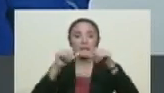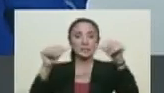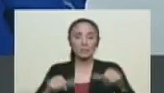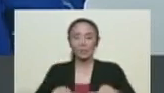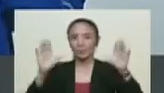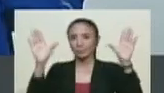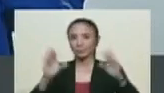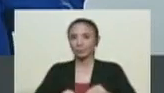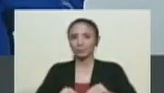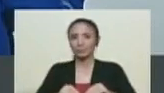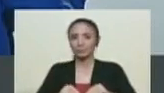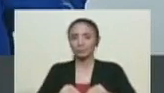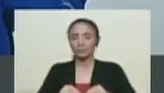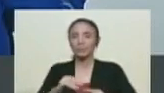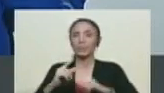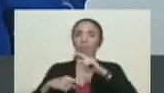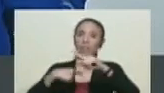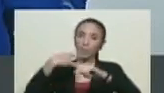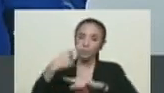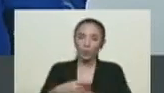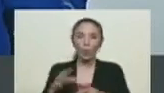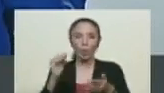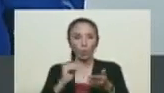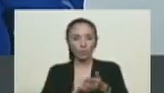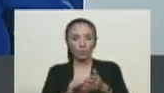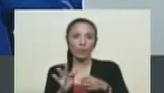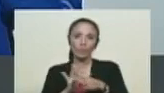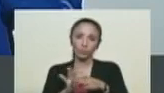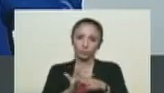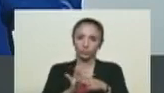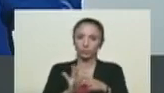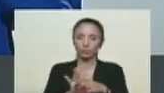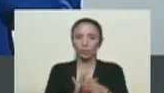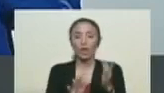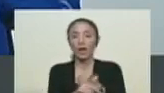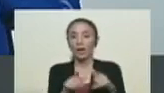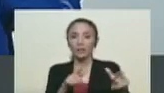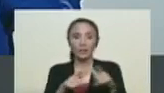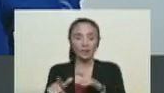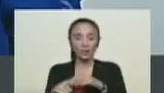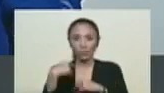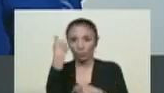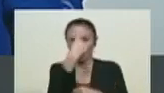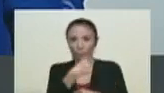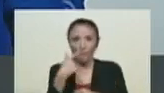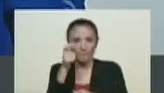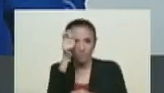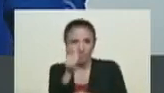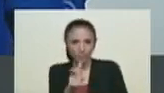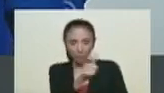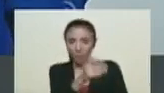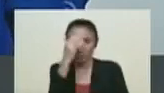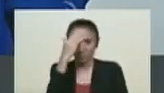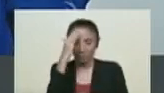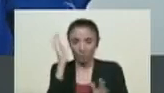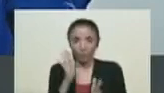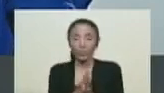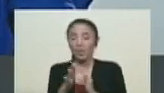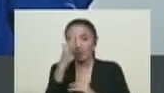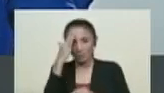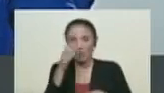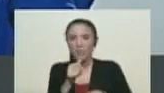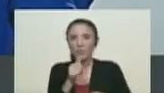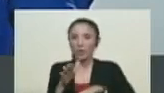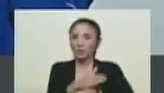y restablecer el servicio. Estamos en la búsqueda, ya tenemos identificados a los responsables. Después nos diga que son perseguidos